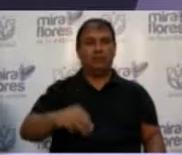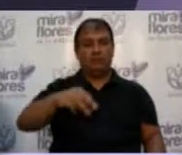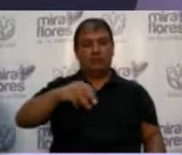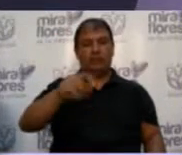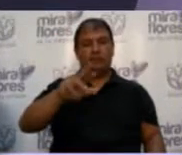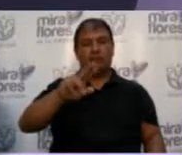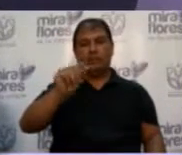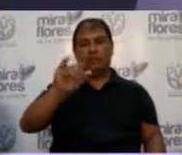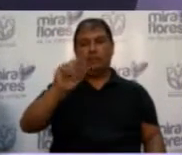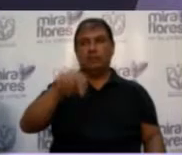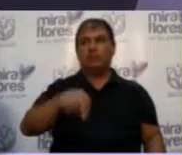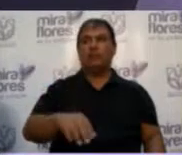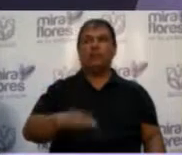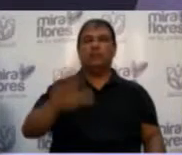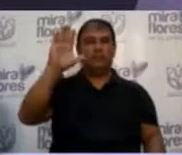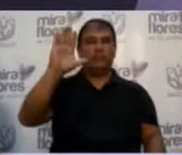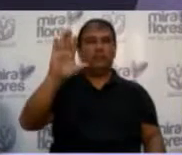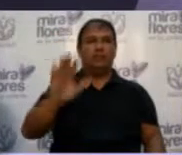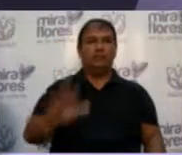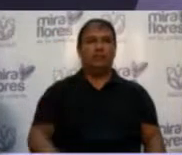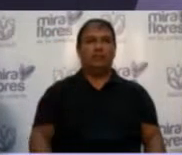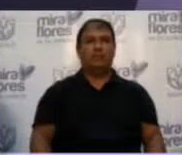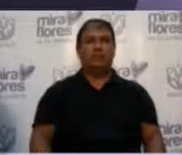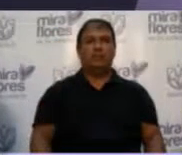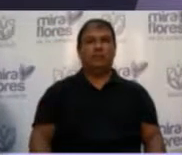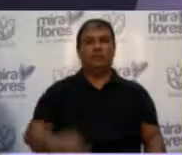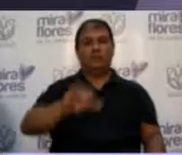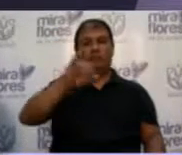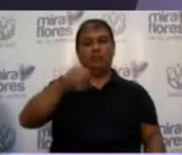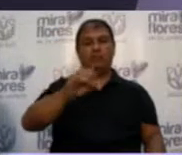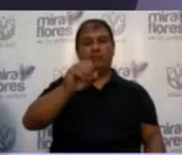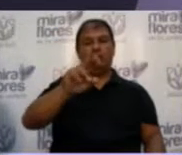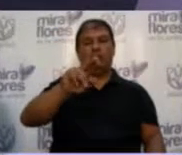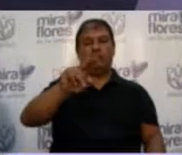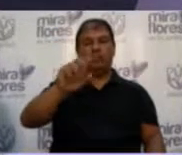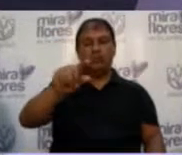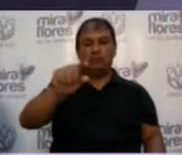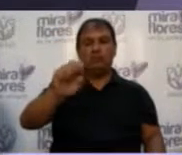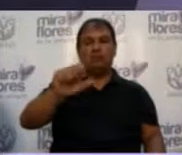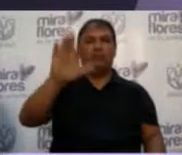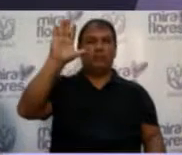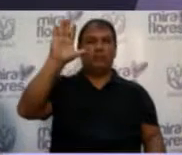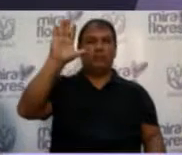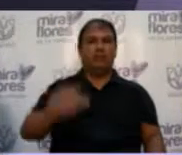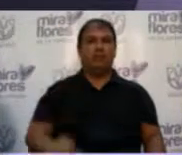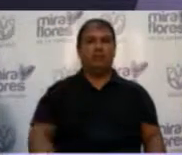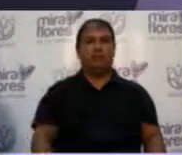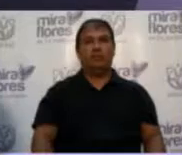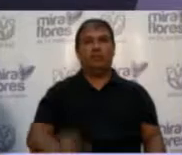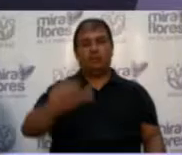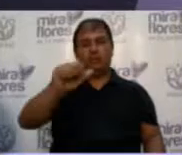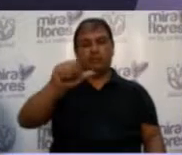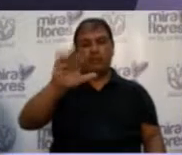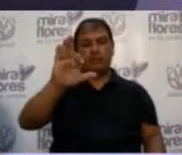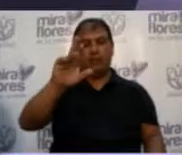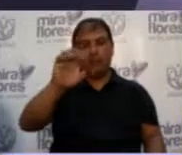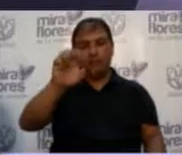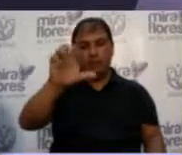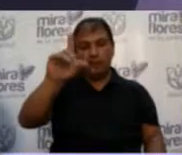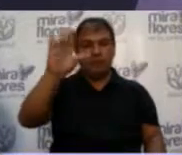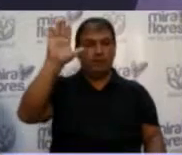Martín Bustamante Castro. Presente. Señor Jorge Gilberti González del Riego. Presente. Señor Alfredo Sousa